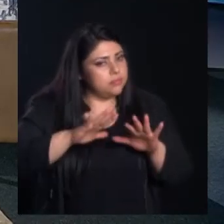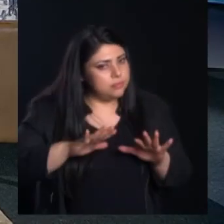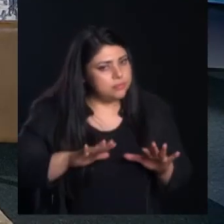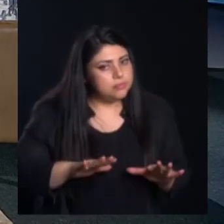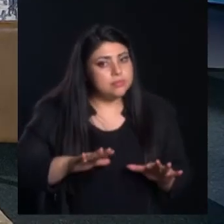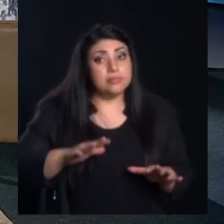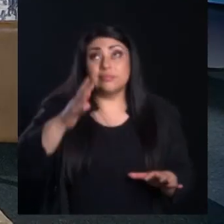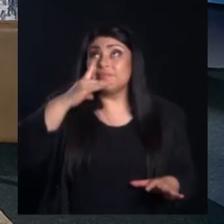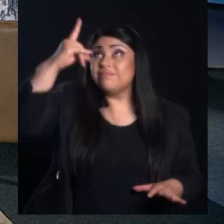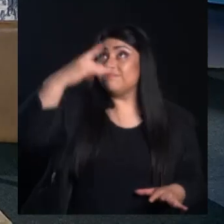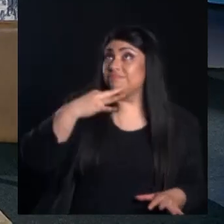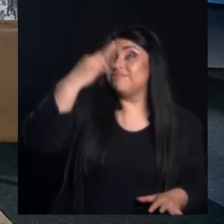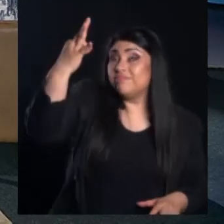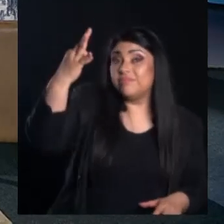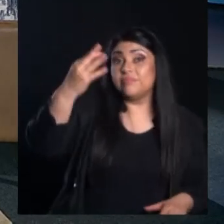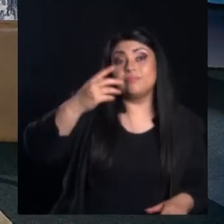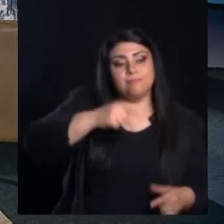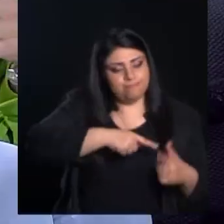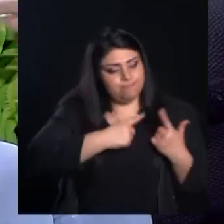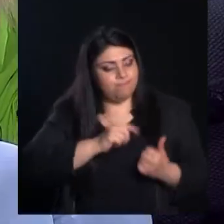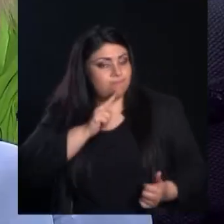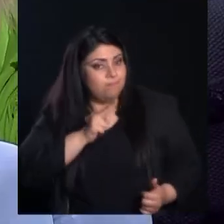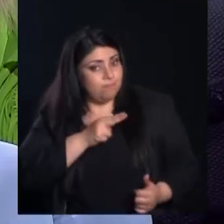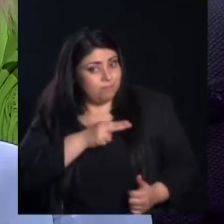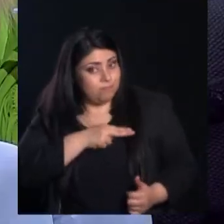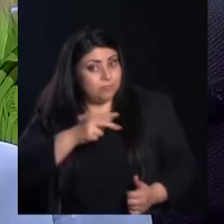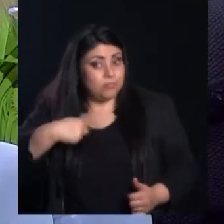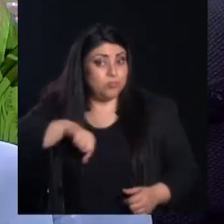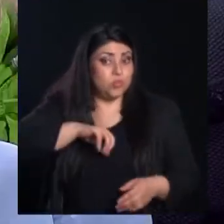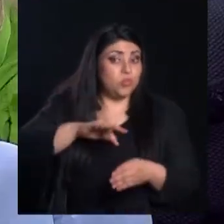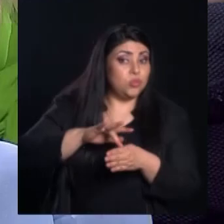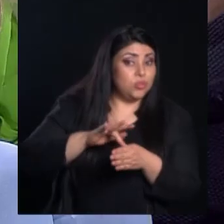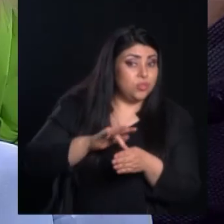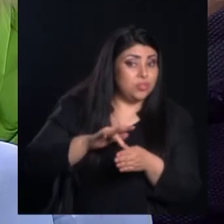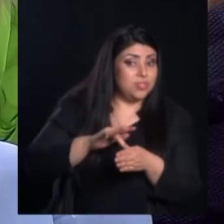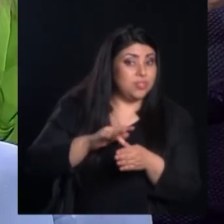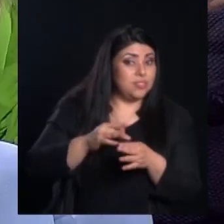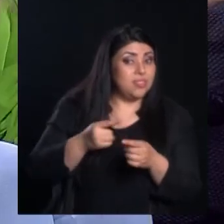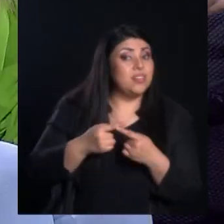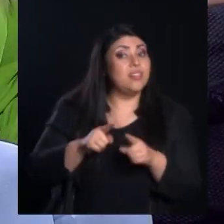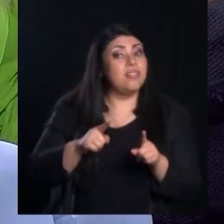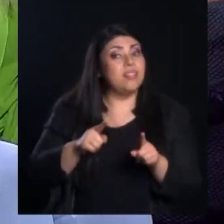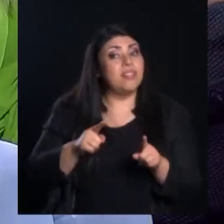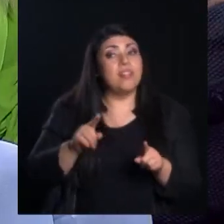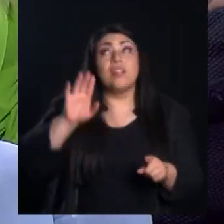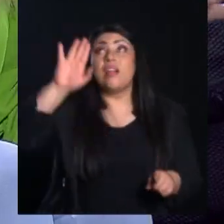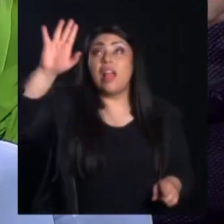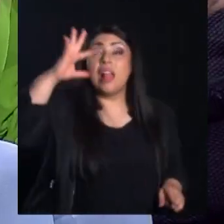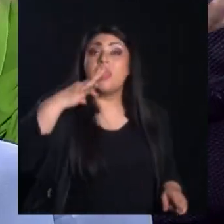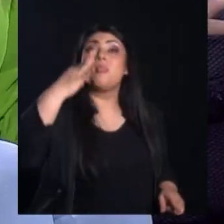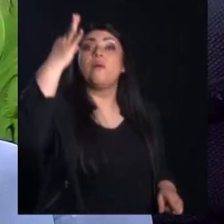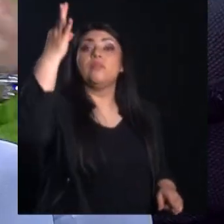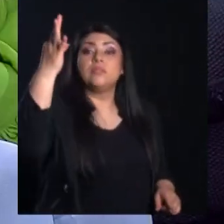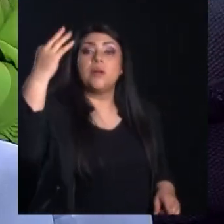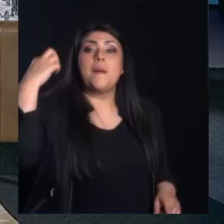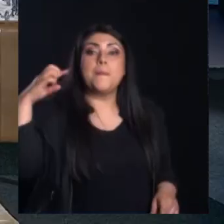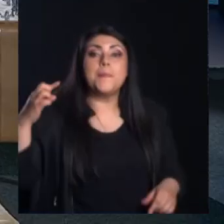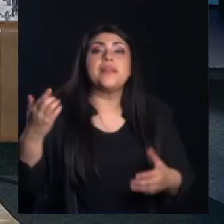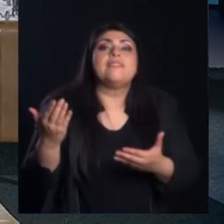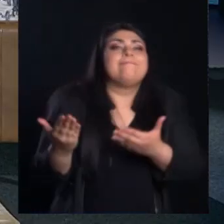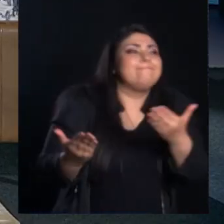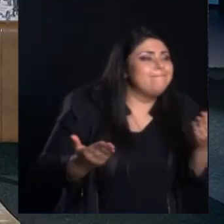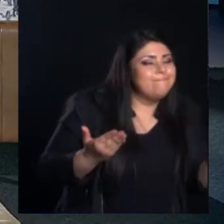se le placer los débiles pecadores pero somos elegidos para para hacer eso